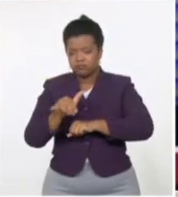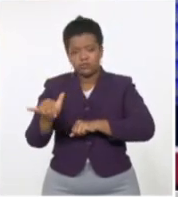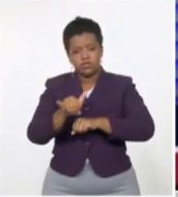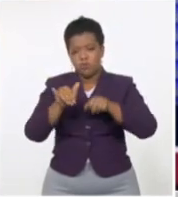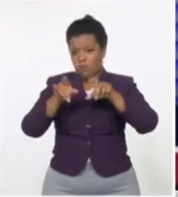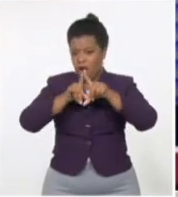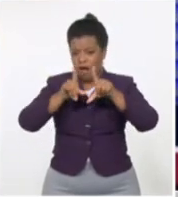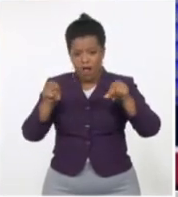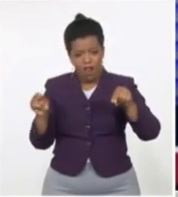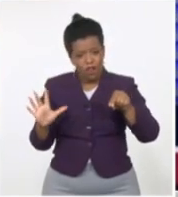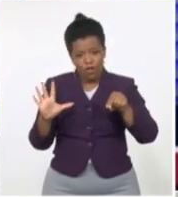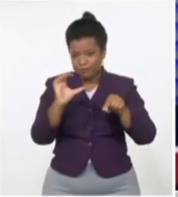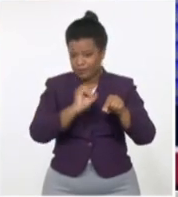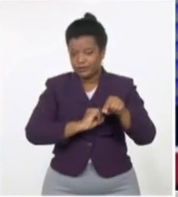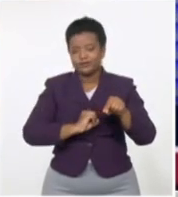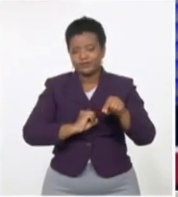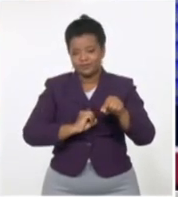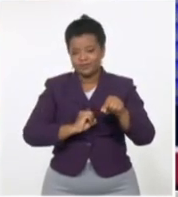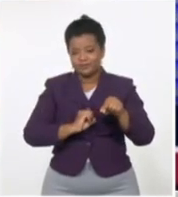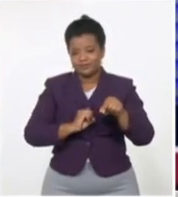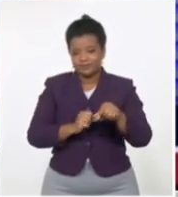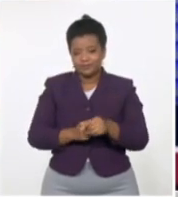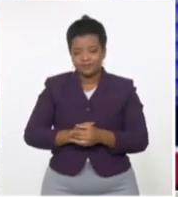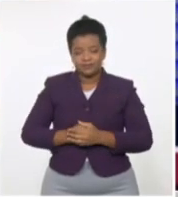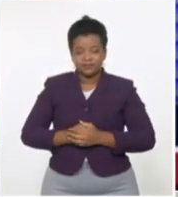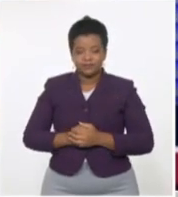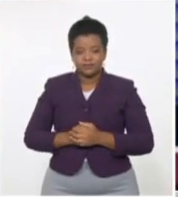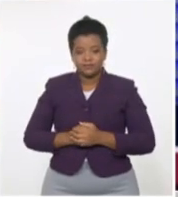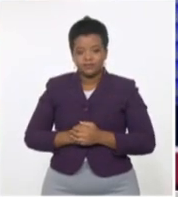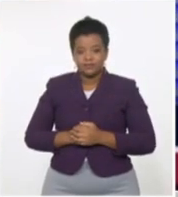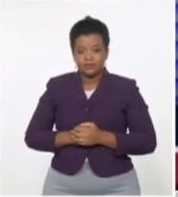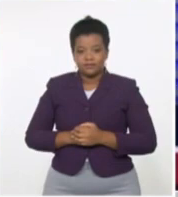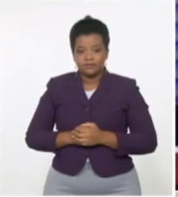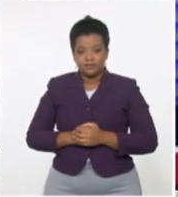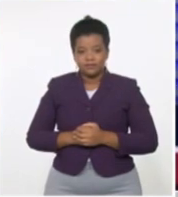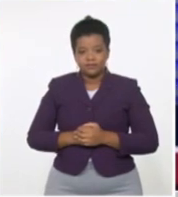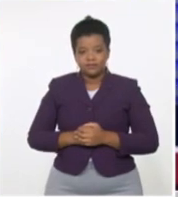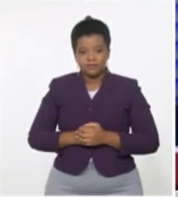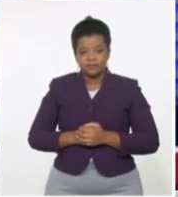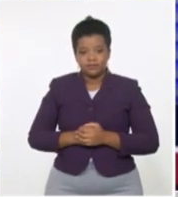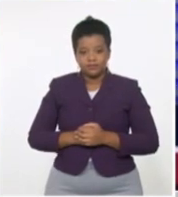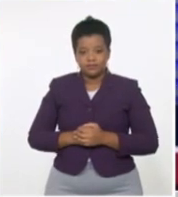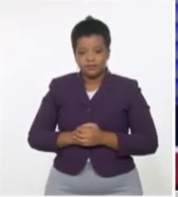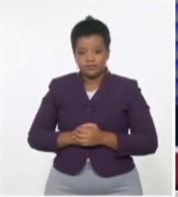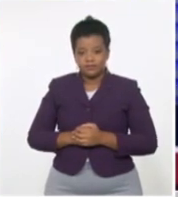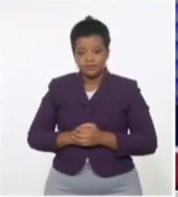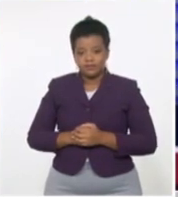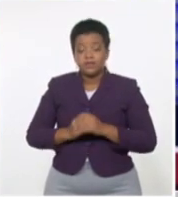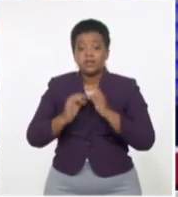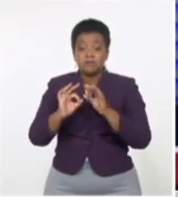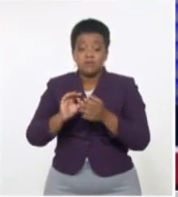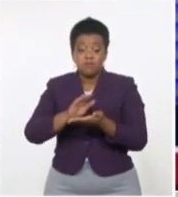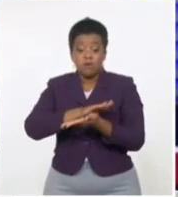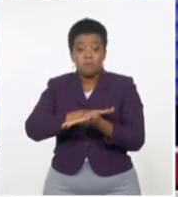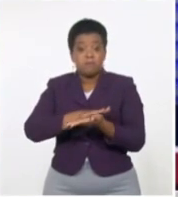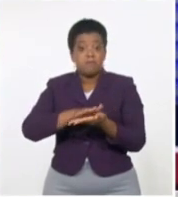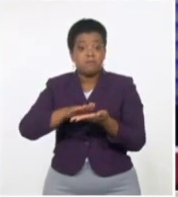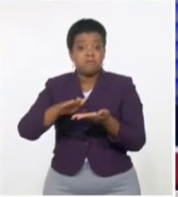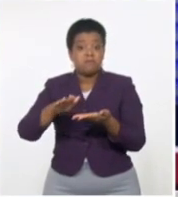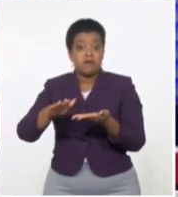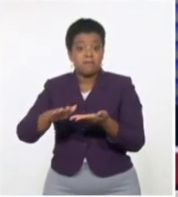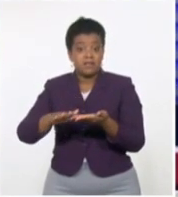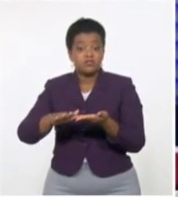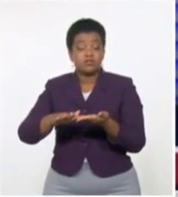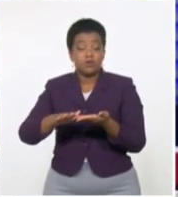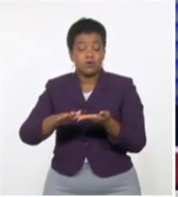controlar prácticamente la mayoría de los casos del país. Y entonces se decide por un permiso del SEGMEC, porque se cuenta con